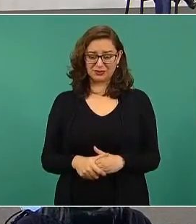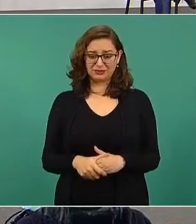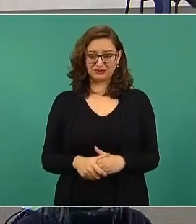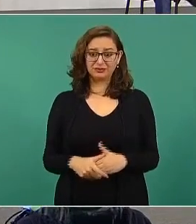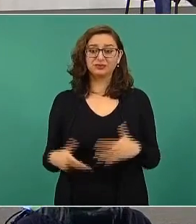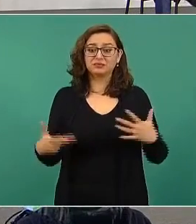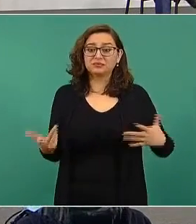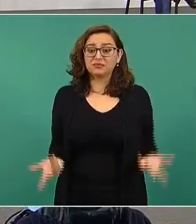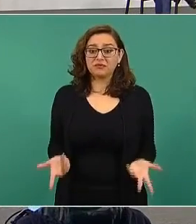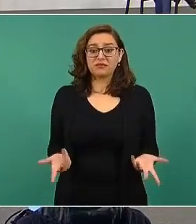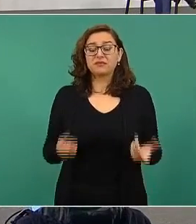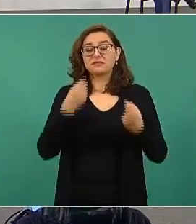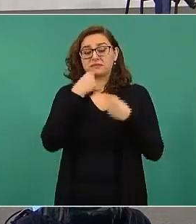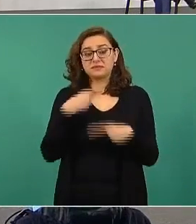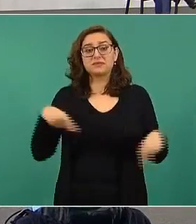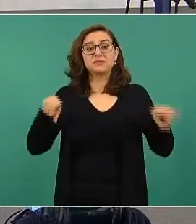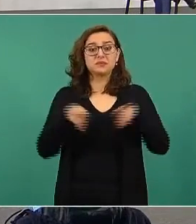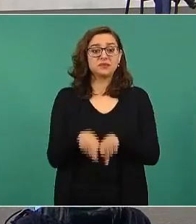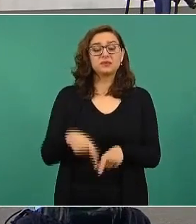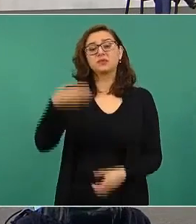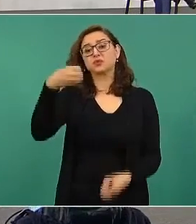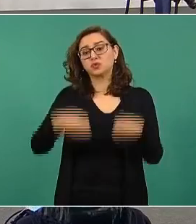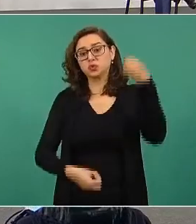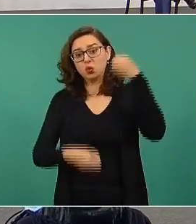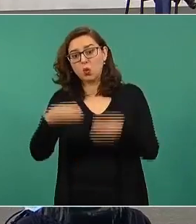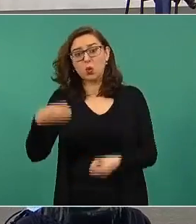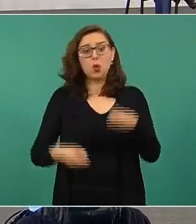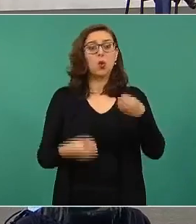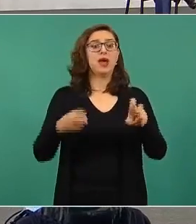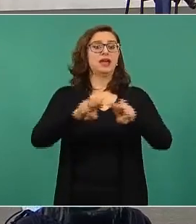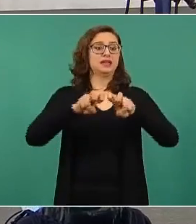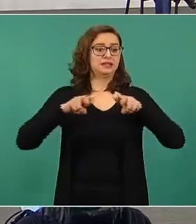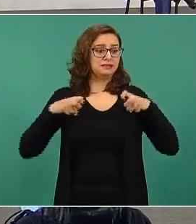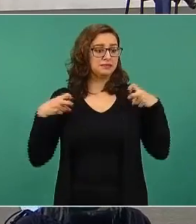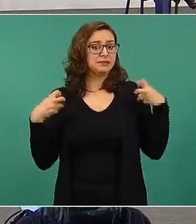manga ancha para poner jueces, magistrados, ministros.